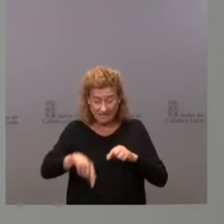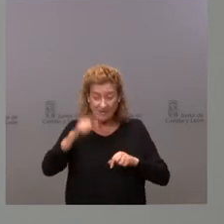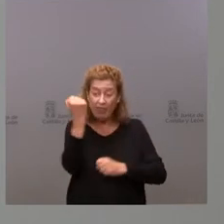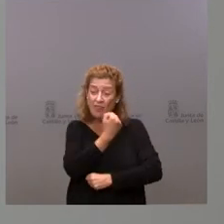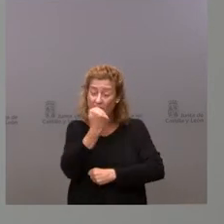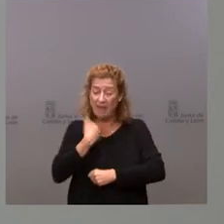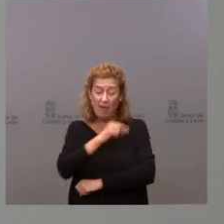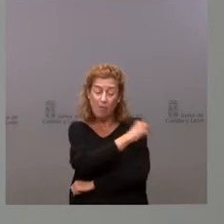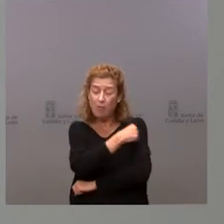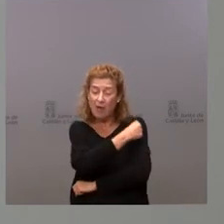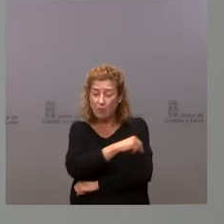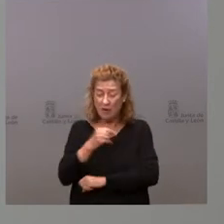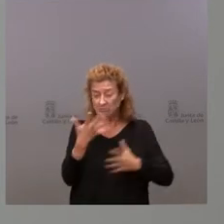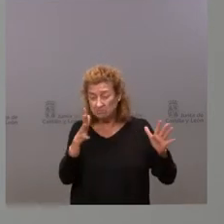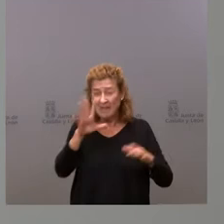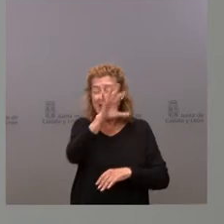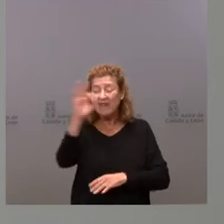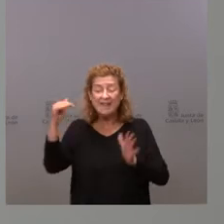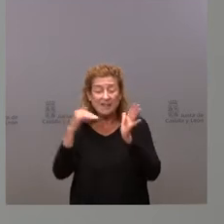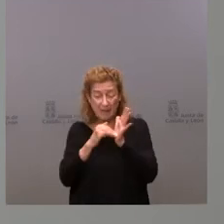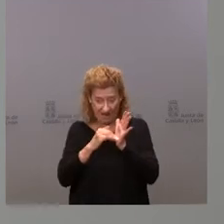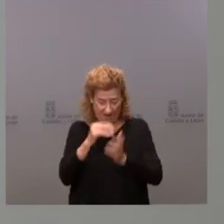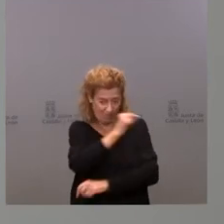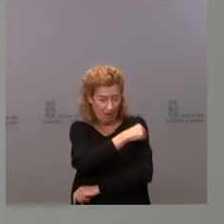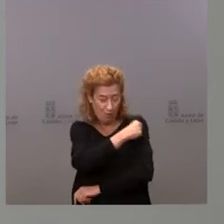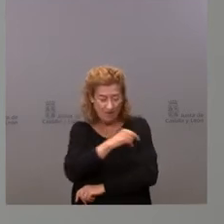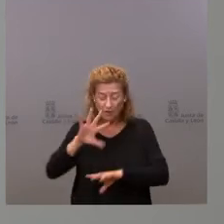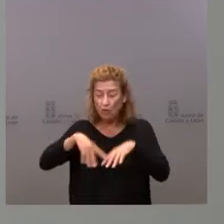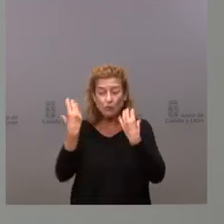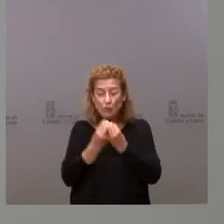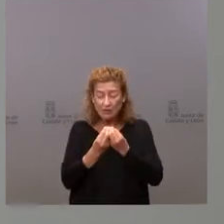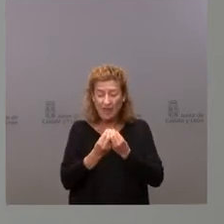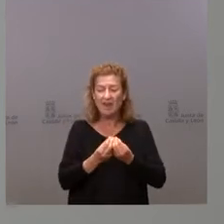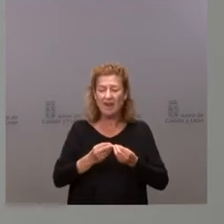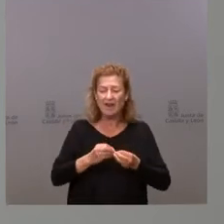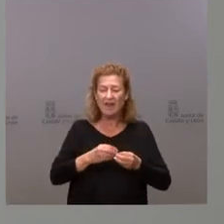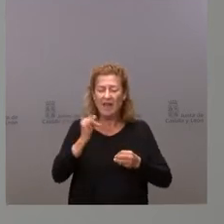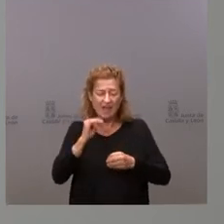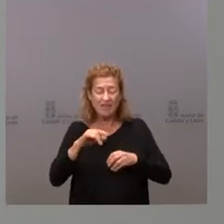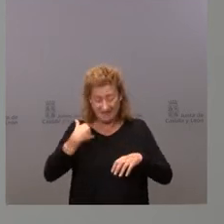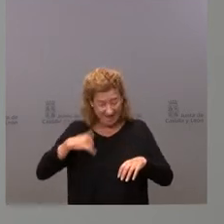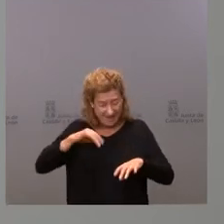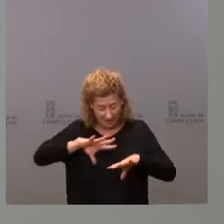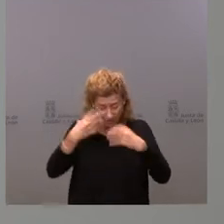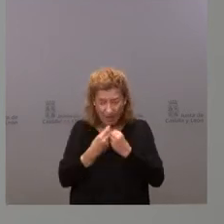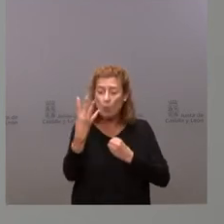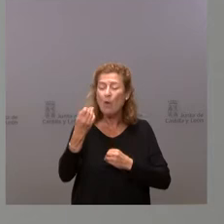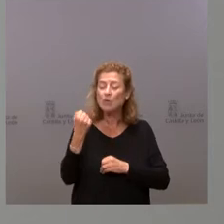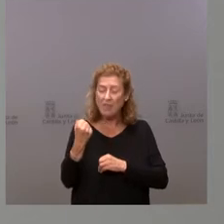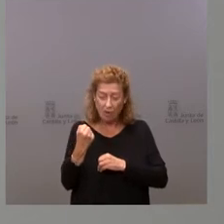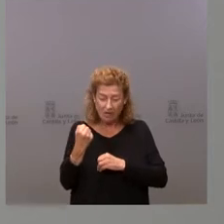hemos inoculado alrededor de 500.000 dosis de vacunas tenemos un total de 4000 que nos cogemos inoculado en total 4 millones